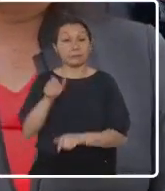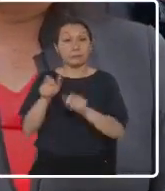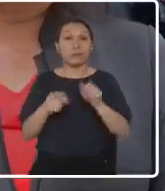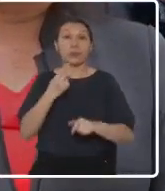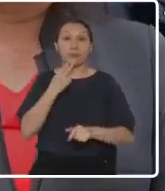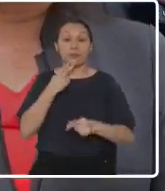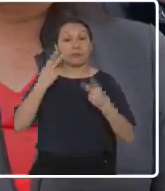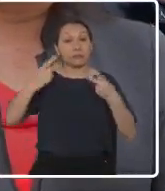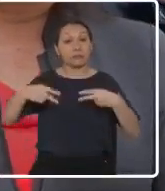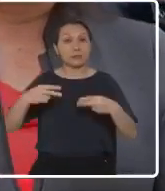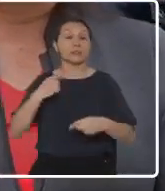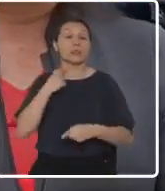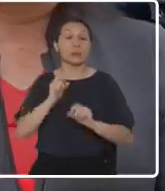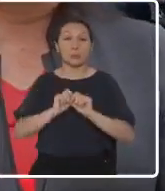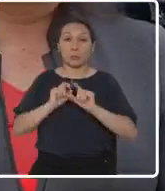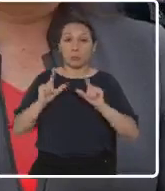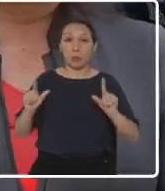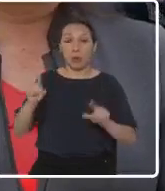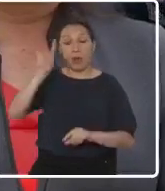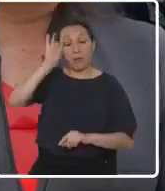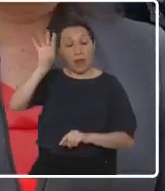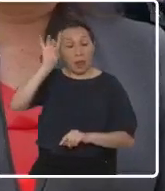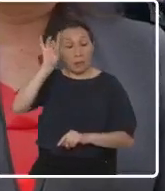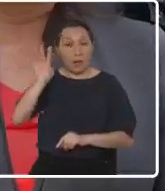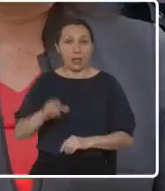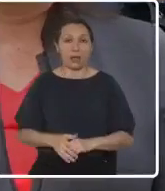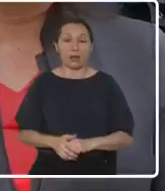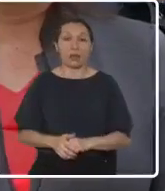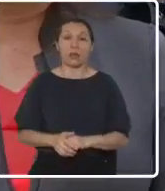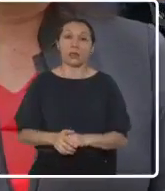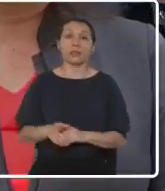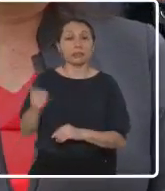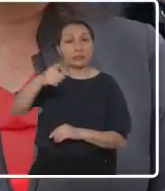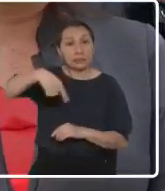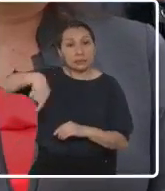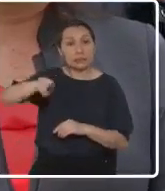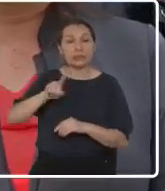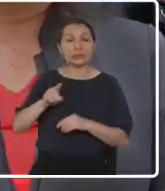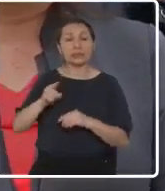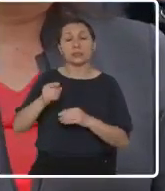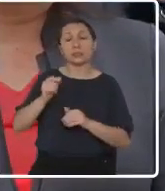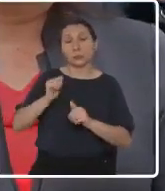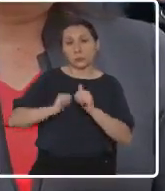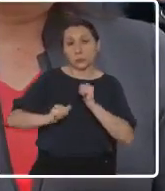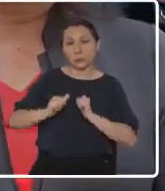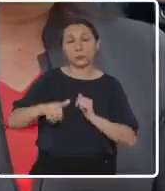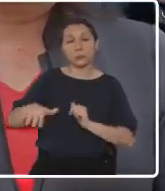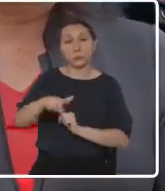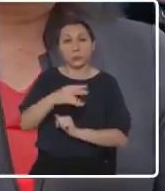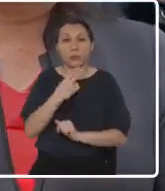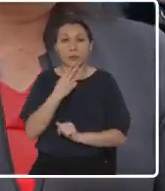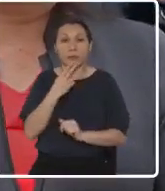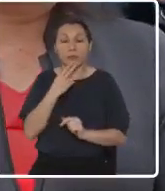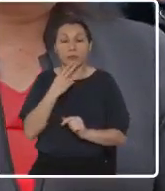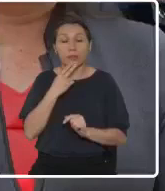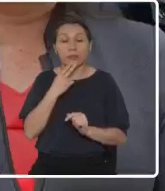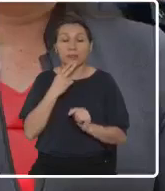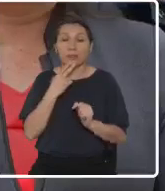habitantes de Viña del Mar, de Quilpué, de Villa Alemana, han pasado y están viviendo una situación que ha